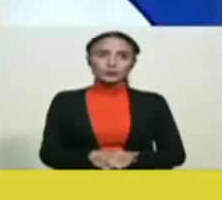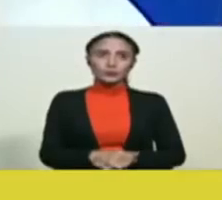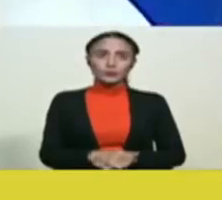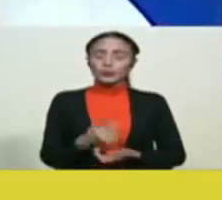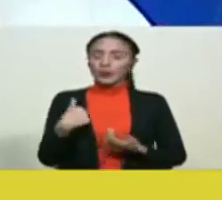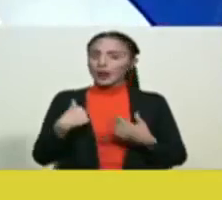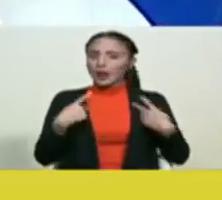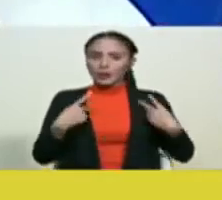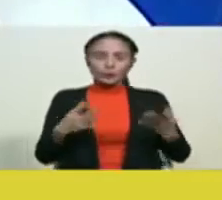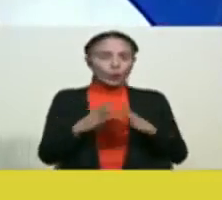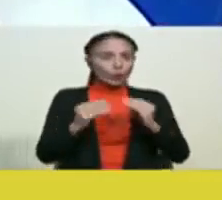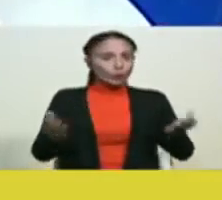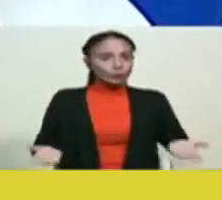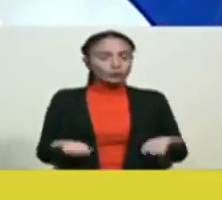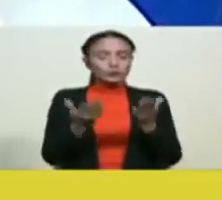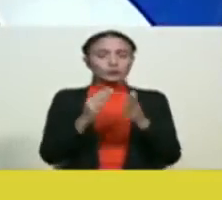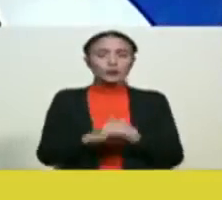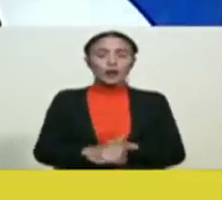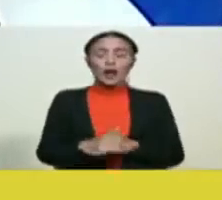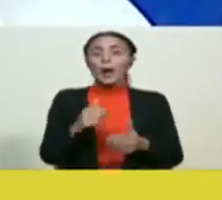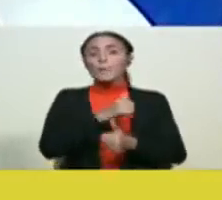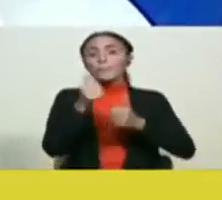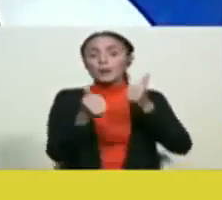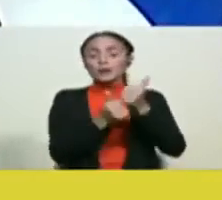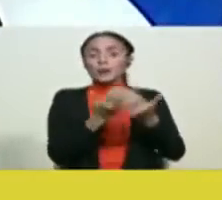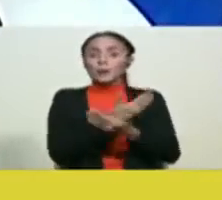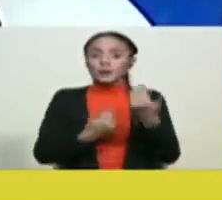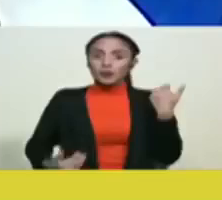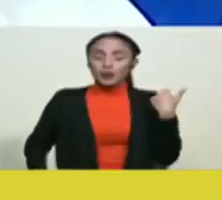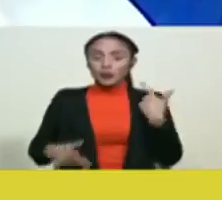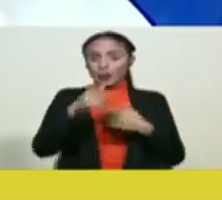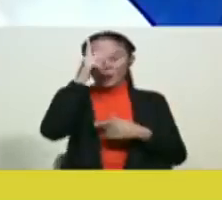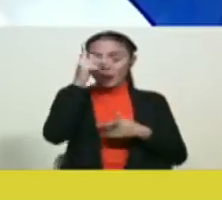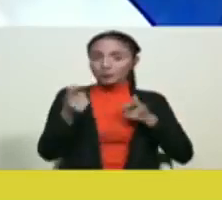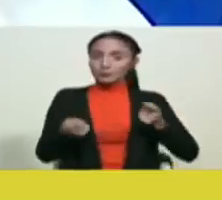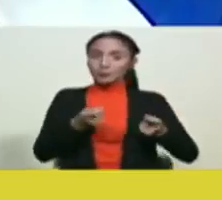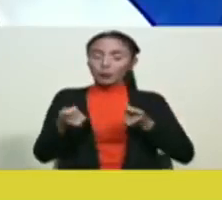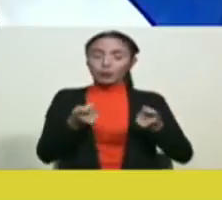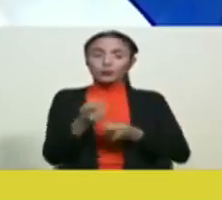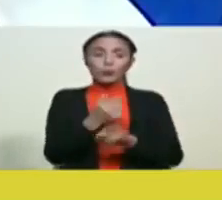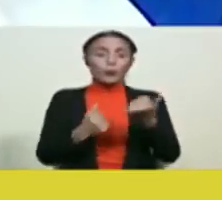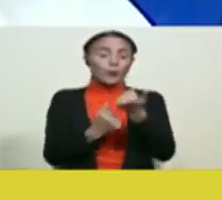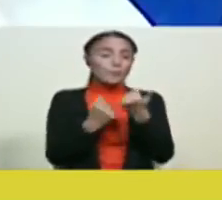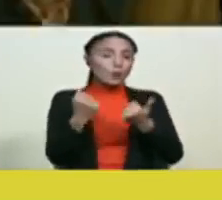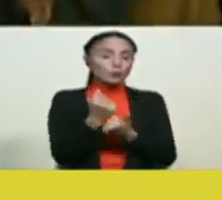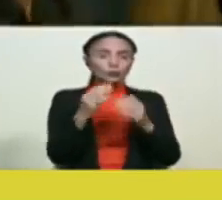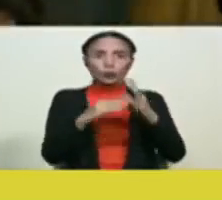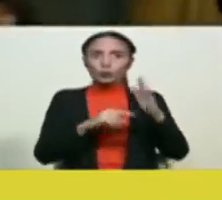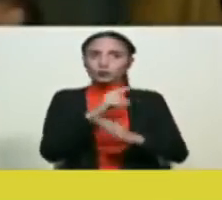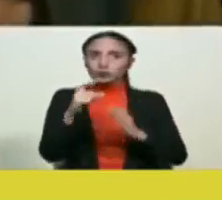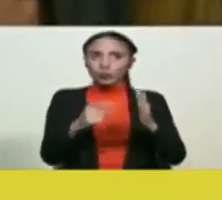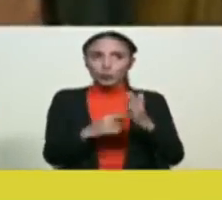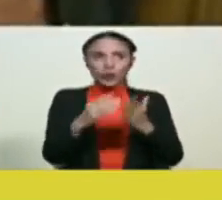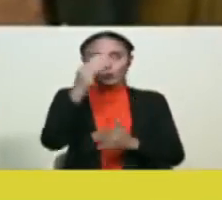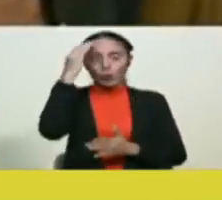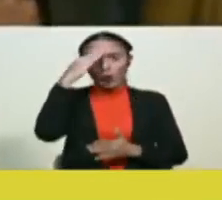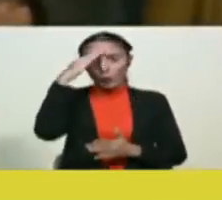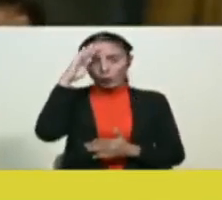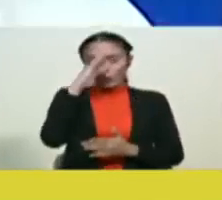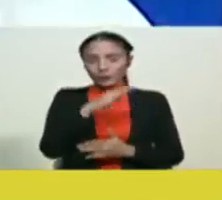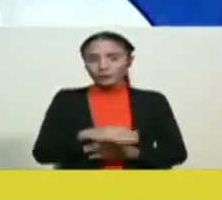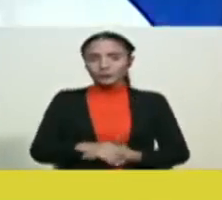activa viva vicepresidente ejecutivo haga las coordinaciones para todo el apoyo y la solidaridad al pueblo de cuba